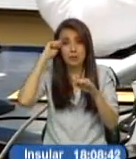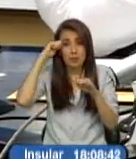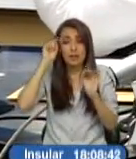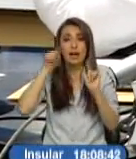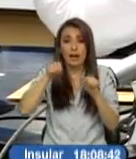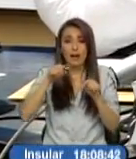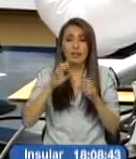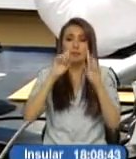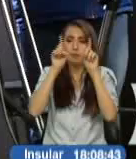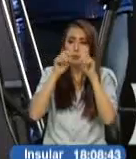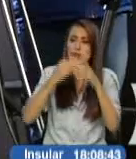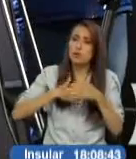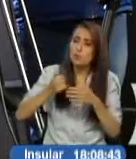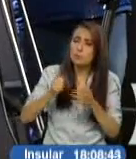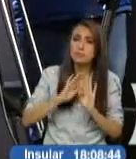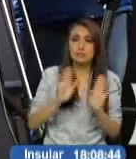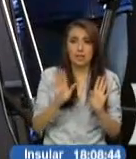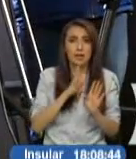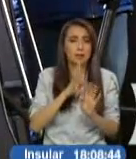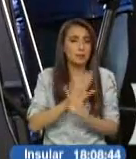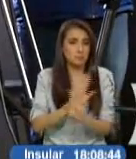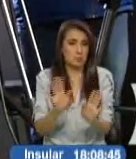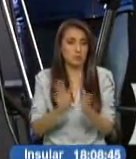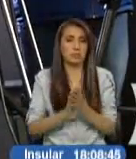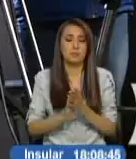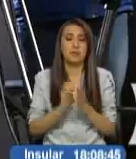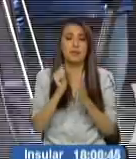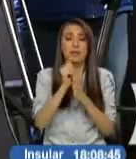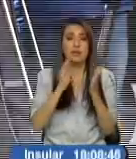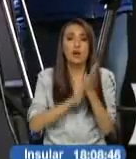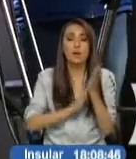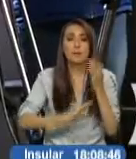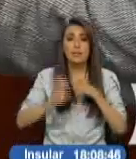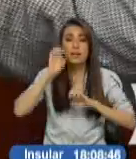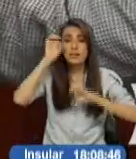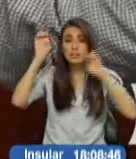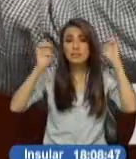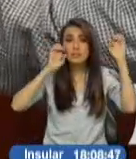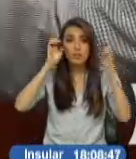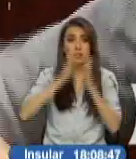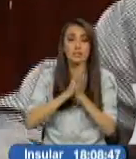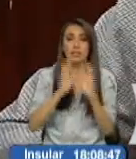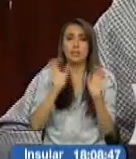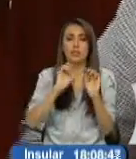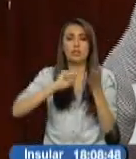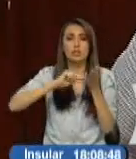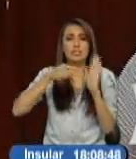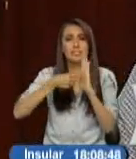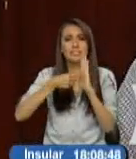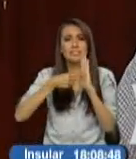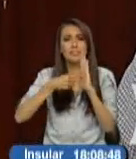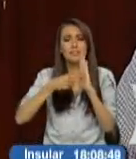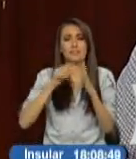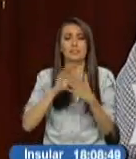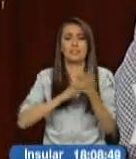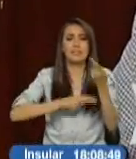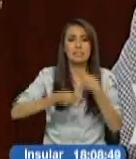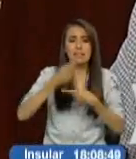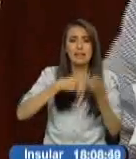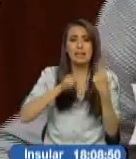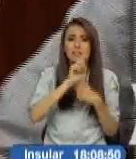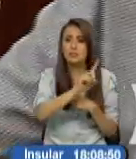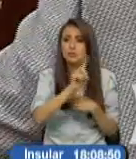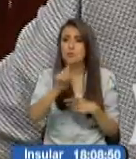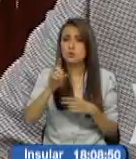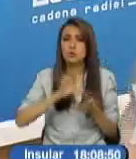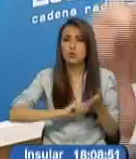como vicepresidente y a la vez coordinar la ejecución de proyectos en los sectores estratégicos, no significa que esté detrás de la negociación de cada uno de